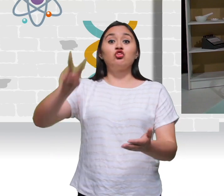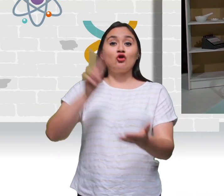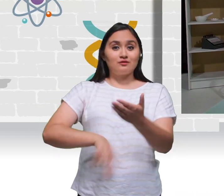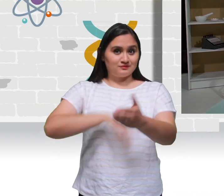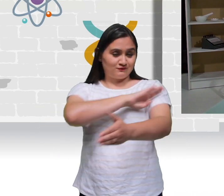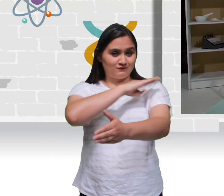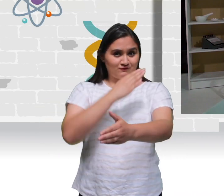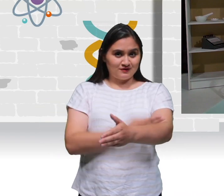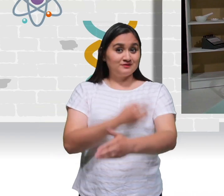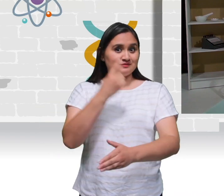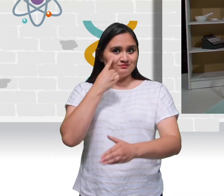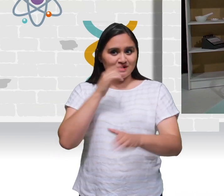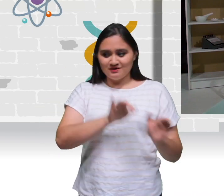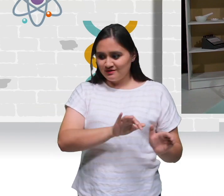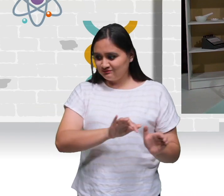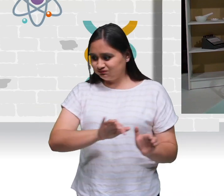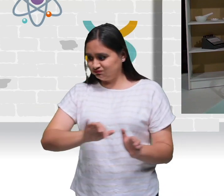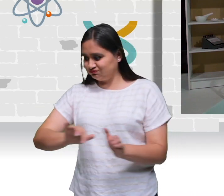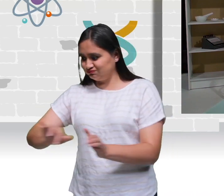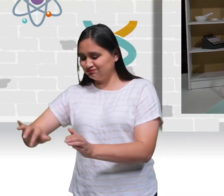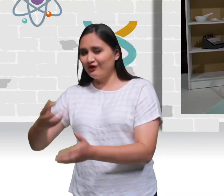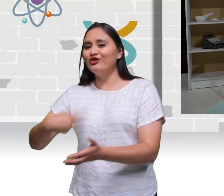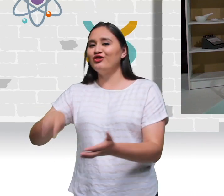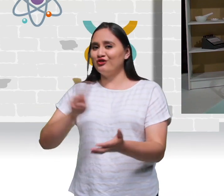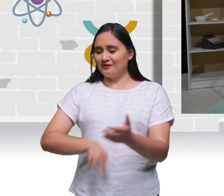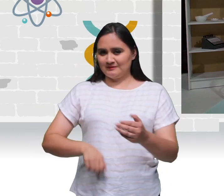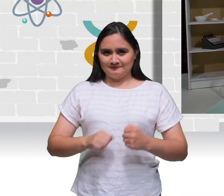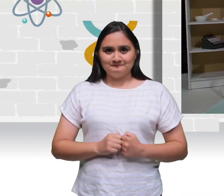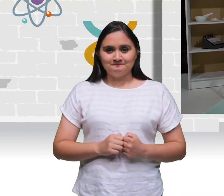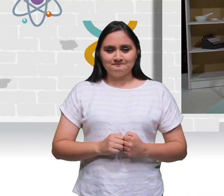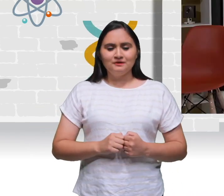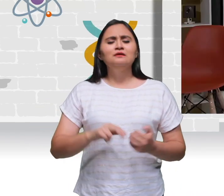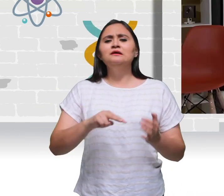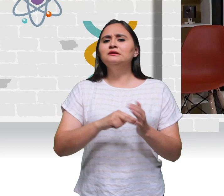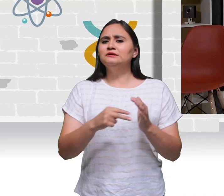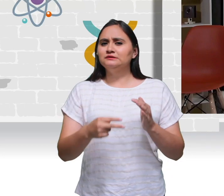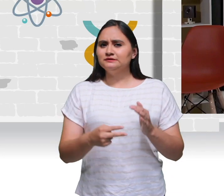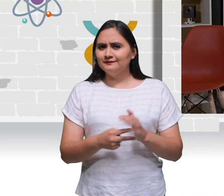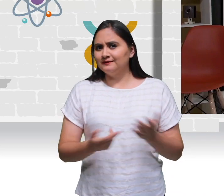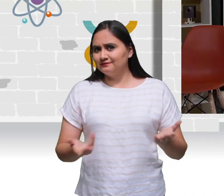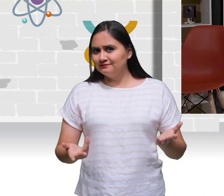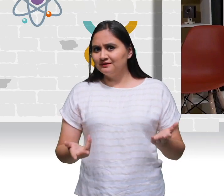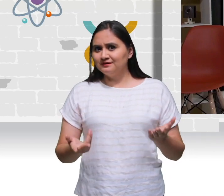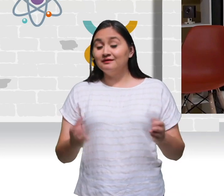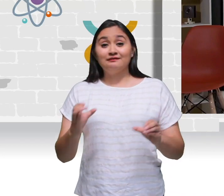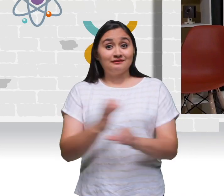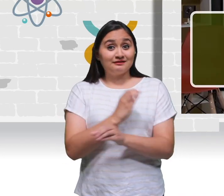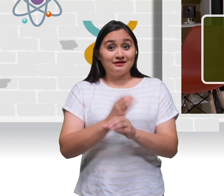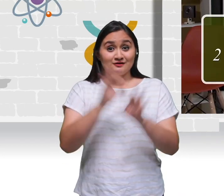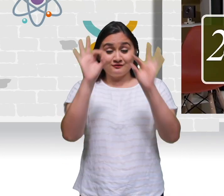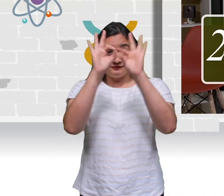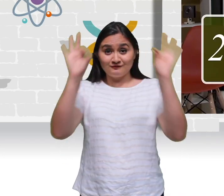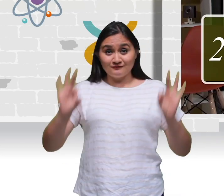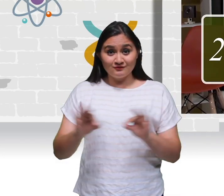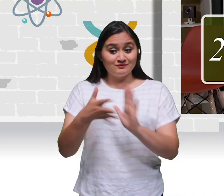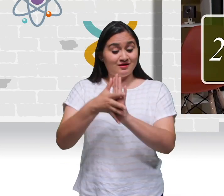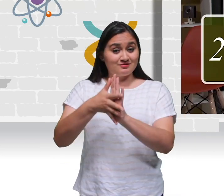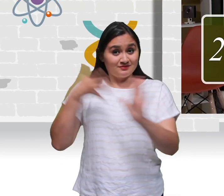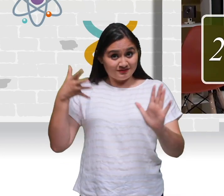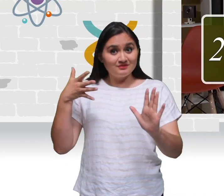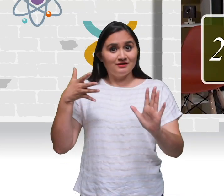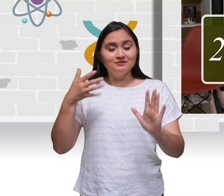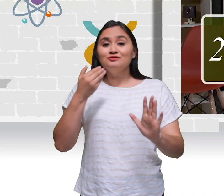y duplicamos la fuerza. Podemos ver que se acelera el doble. Entonces podemos deducir de esta manera que